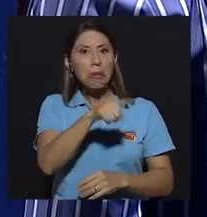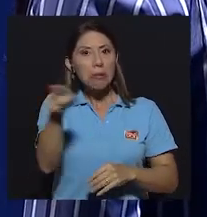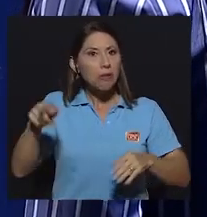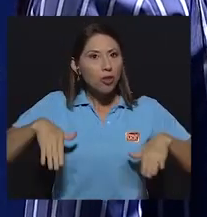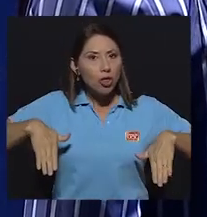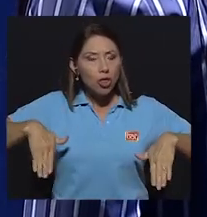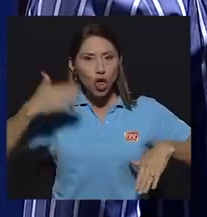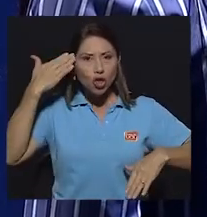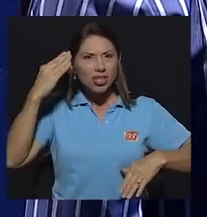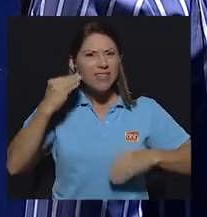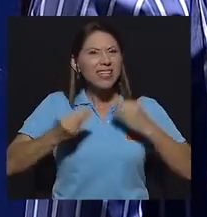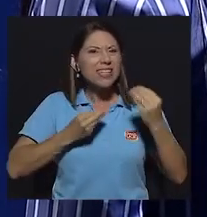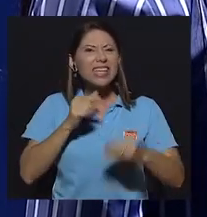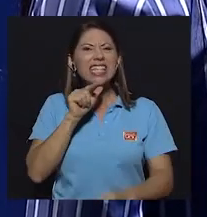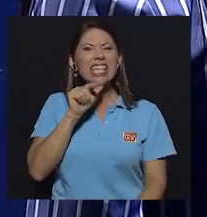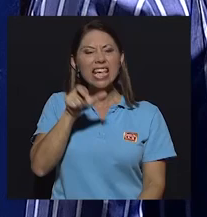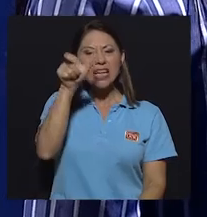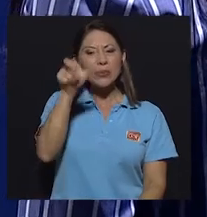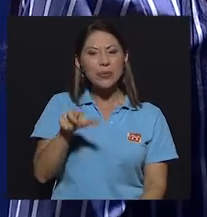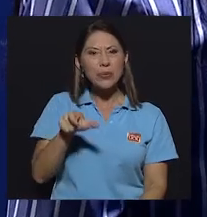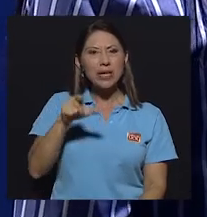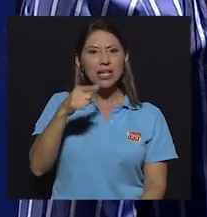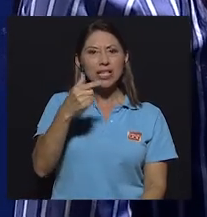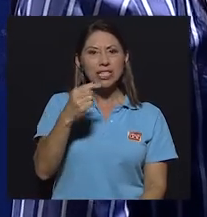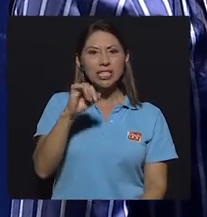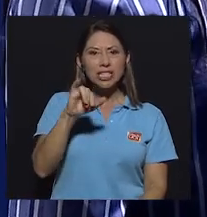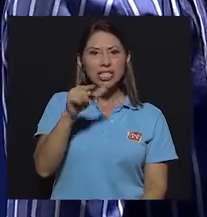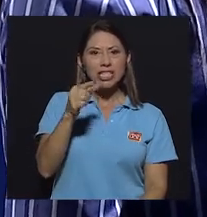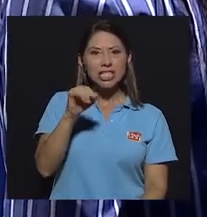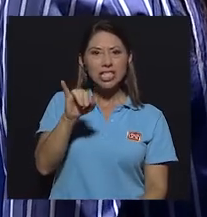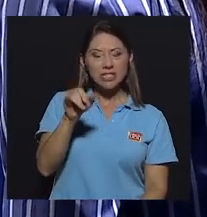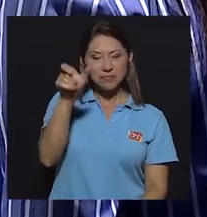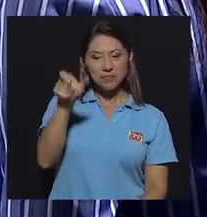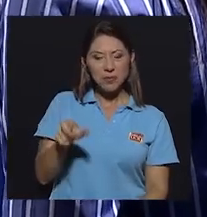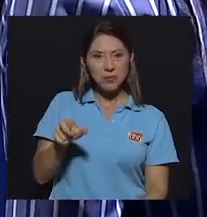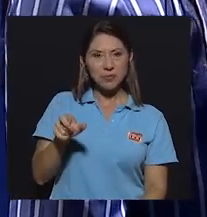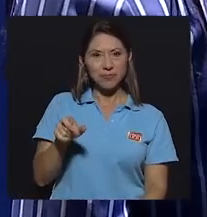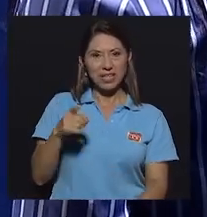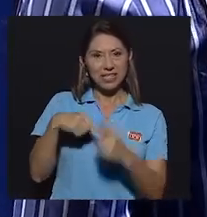el documental, ¿quién es Gigi? Bueno, Gigi